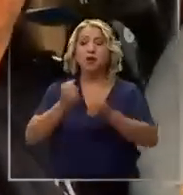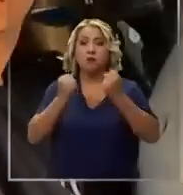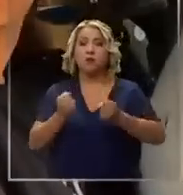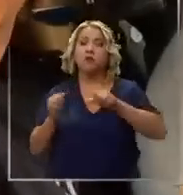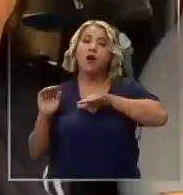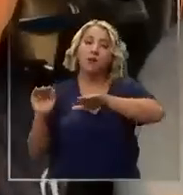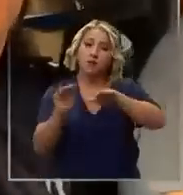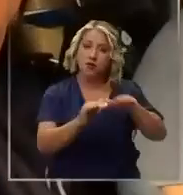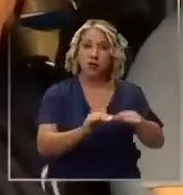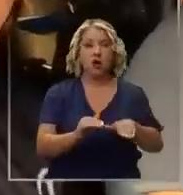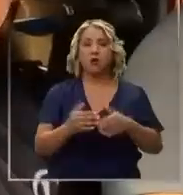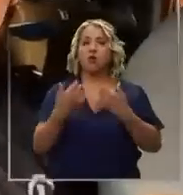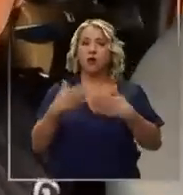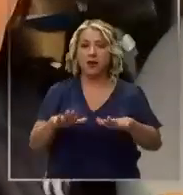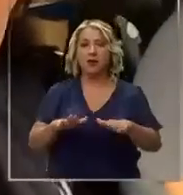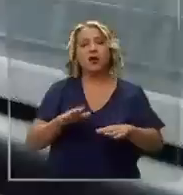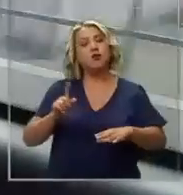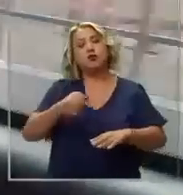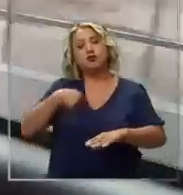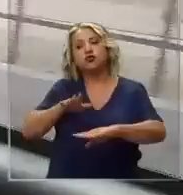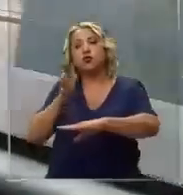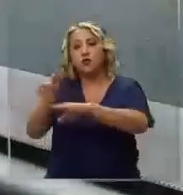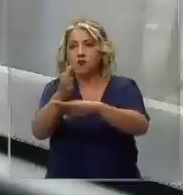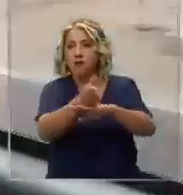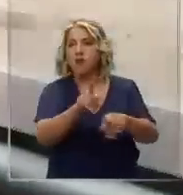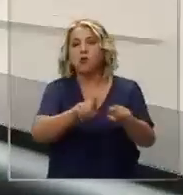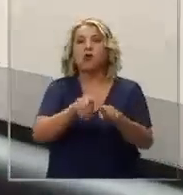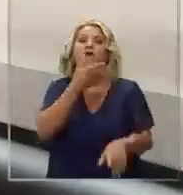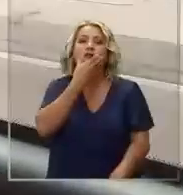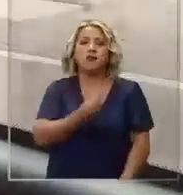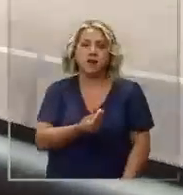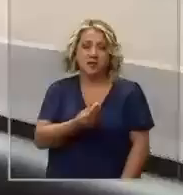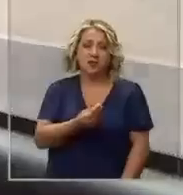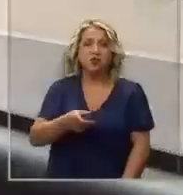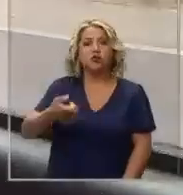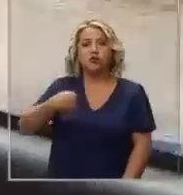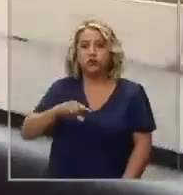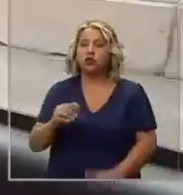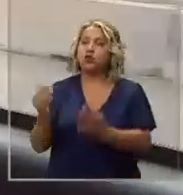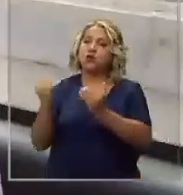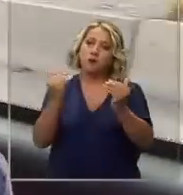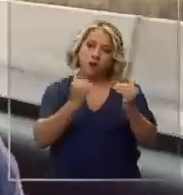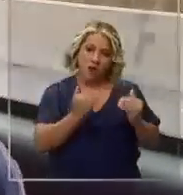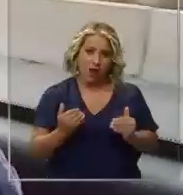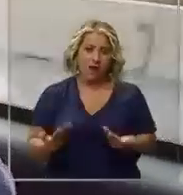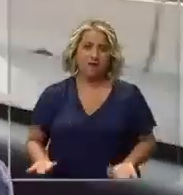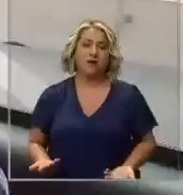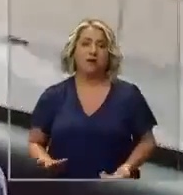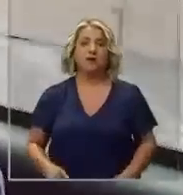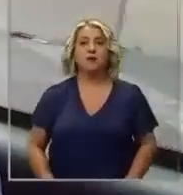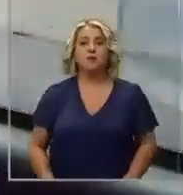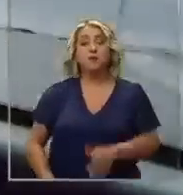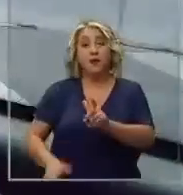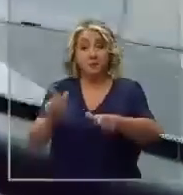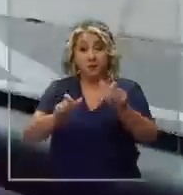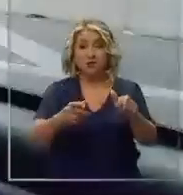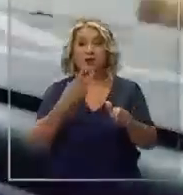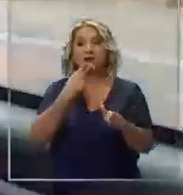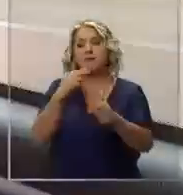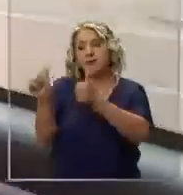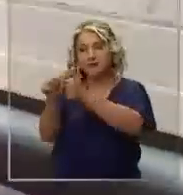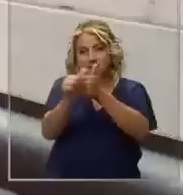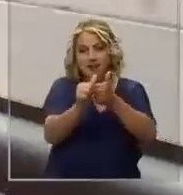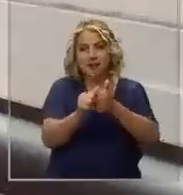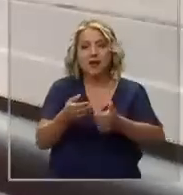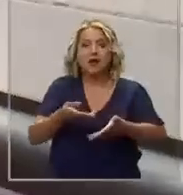con un granito de arena, quien sea, lo vamos a hacer siempre. Fue igual bonito ver cómo todos nos apoyaban, las personas que vivían cerca